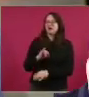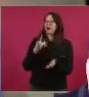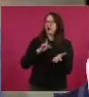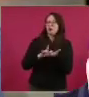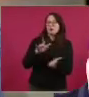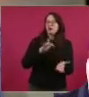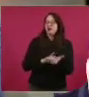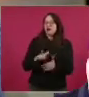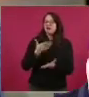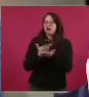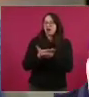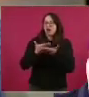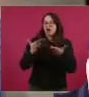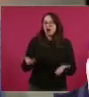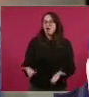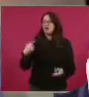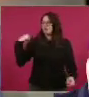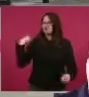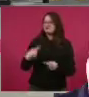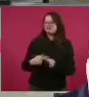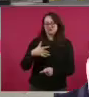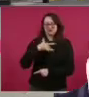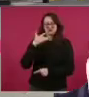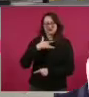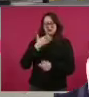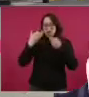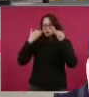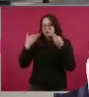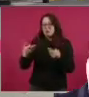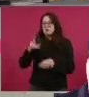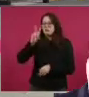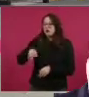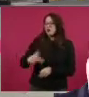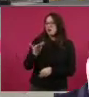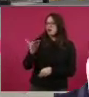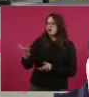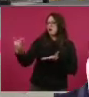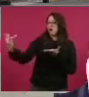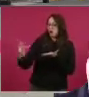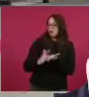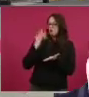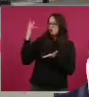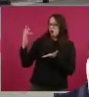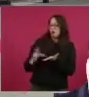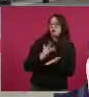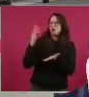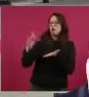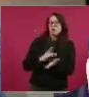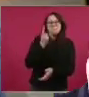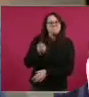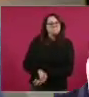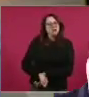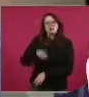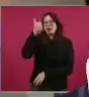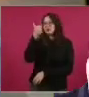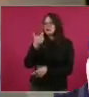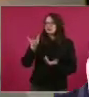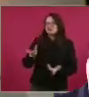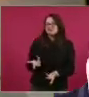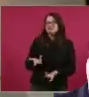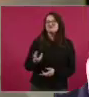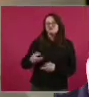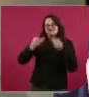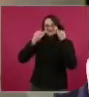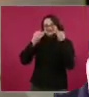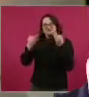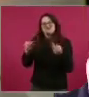últimos años me he sentido más apoyado y motivado que nunca gracias a los estímulos históricos que hemos recibido los deportistas mexicanos. Y yo,